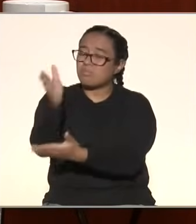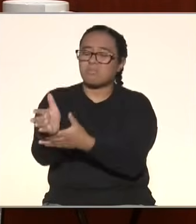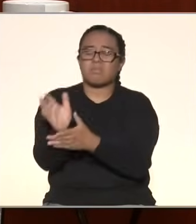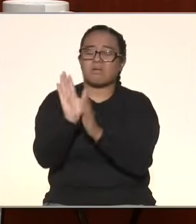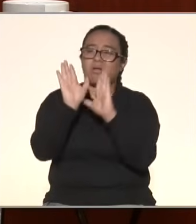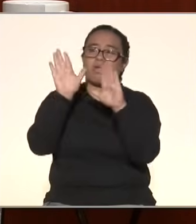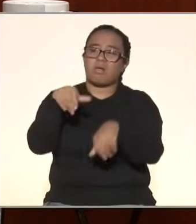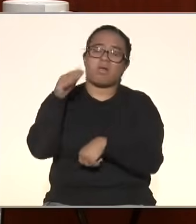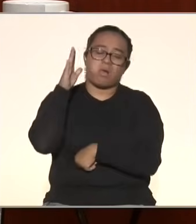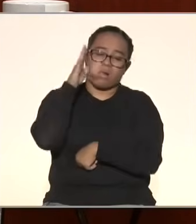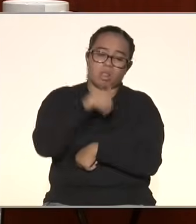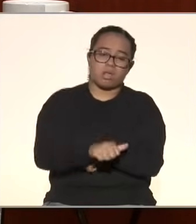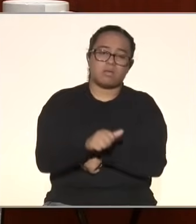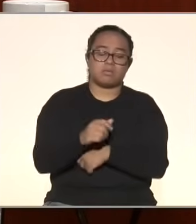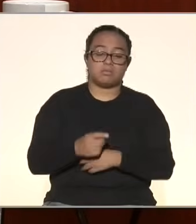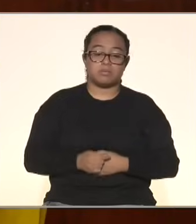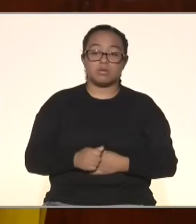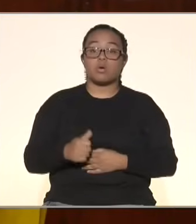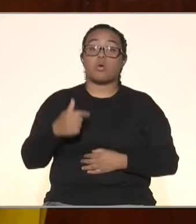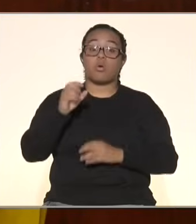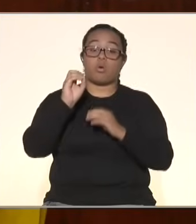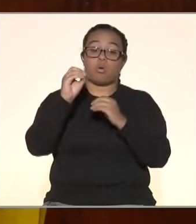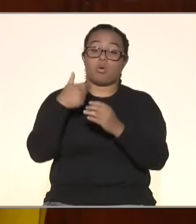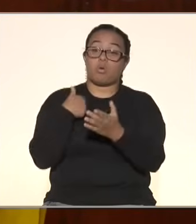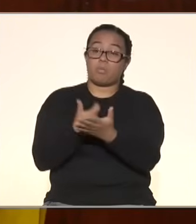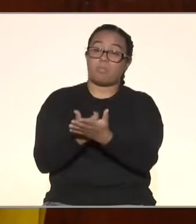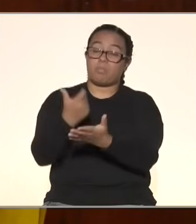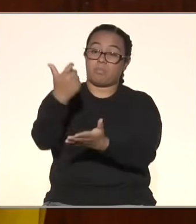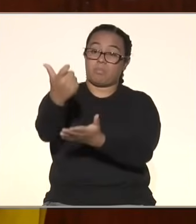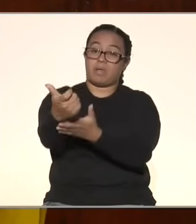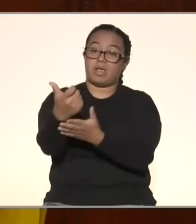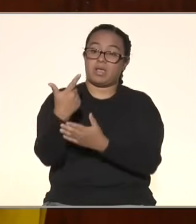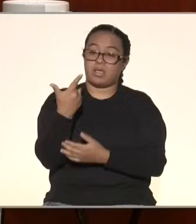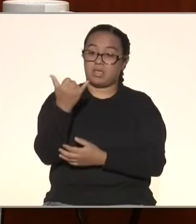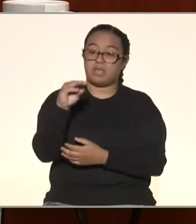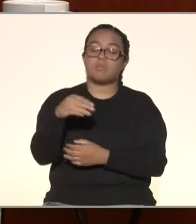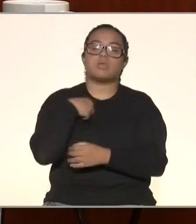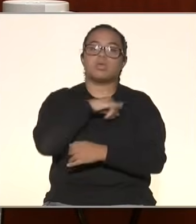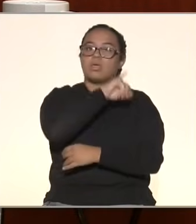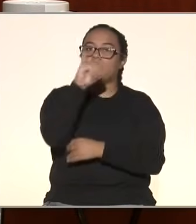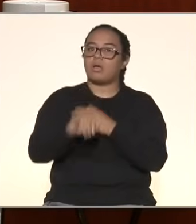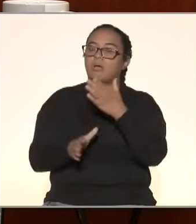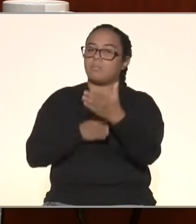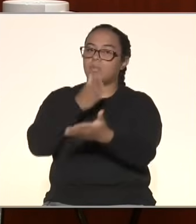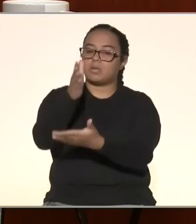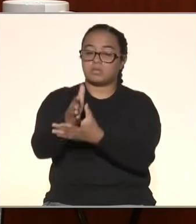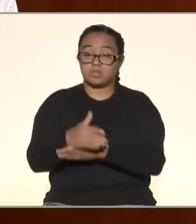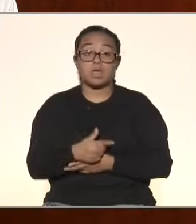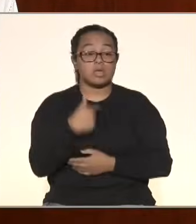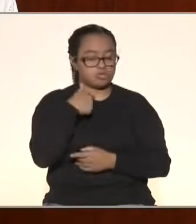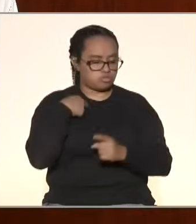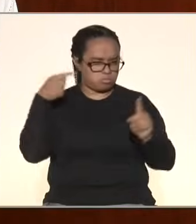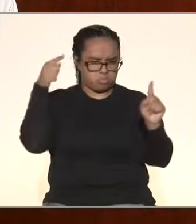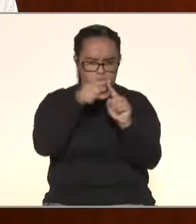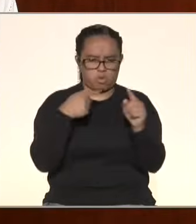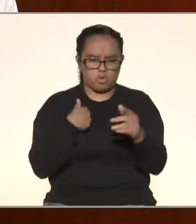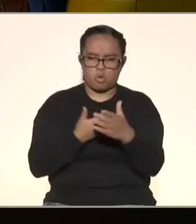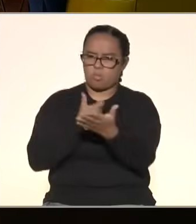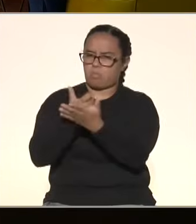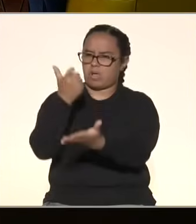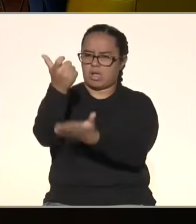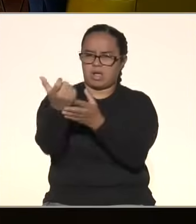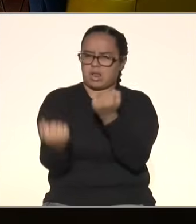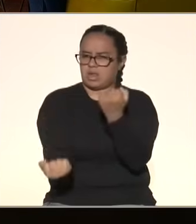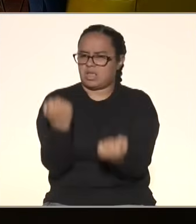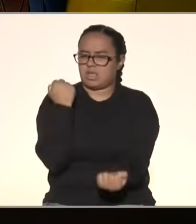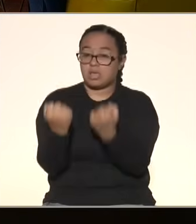quiero seguir la rutina. O peor, pagué el gimnasio y no me parecí, ¿no? Porque hay gente que dice, no, sí, mi propósito, entonces va y paga el